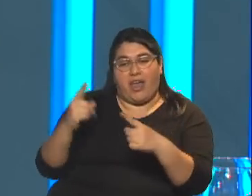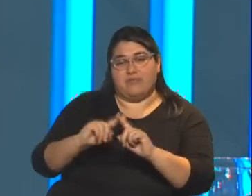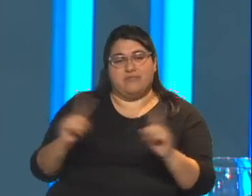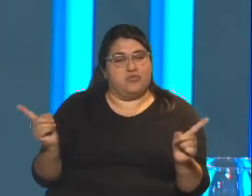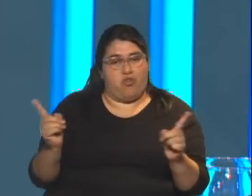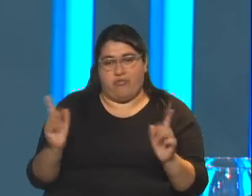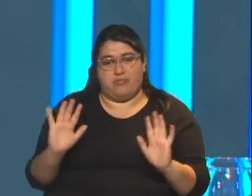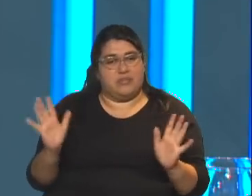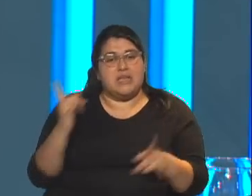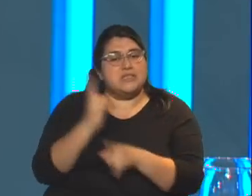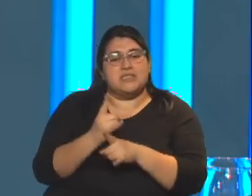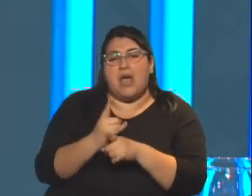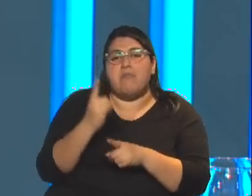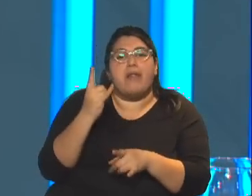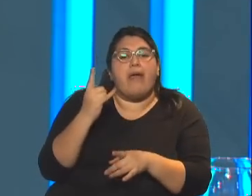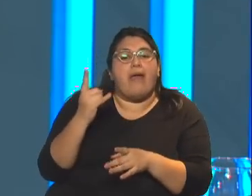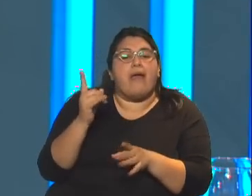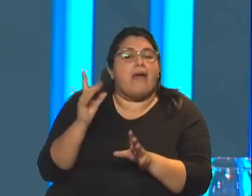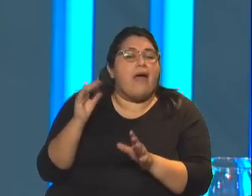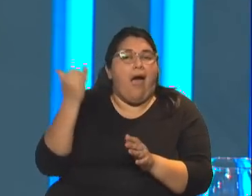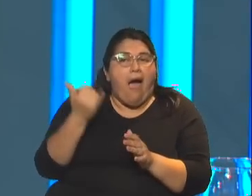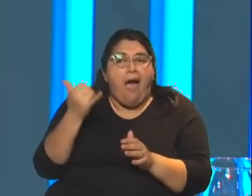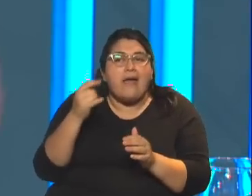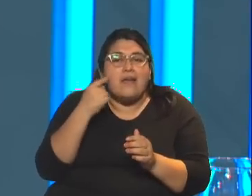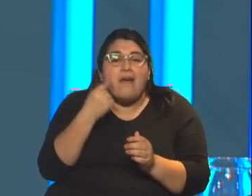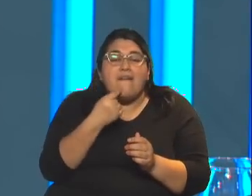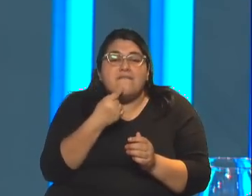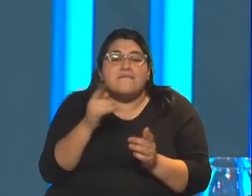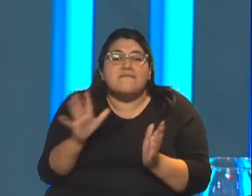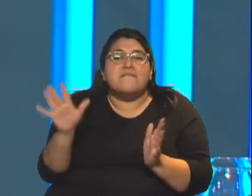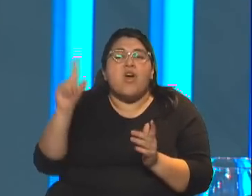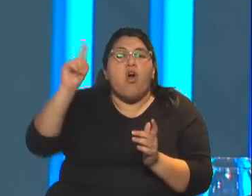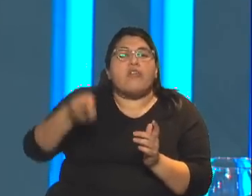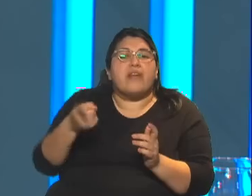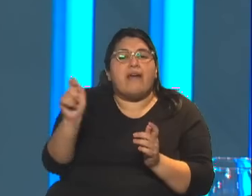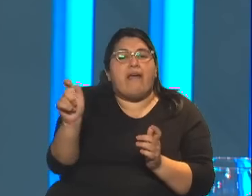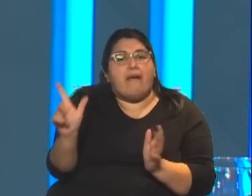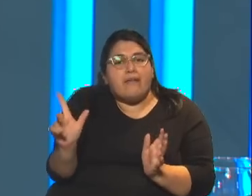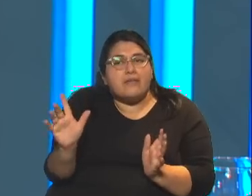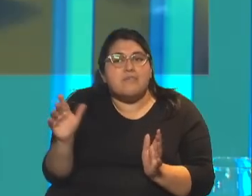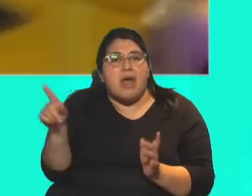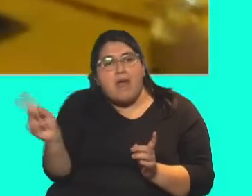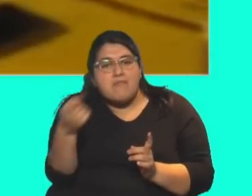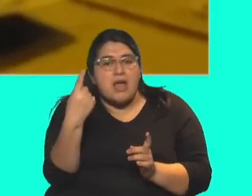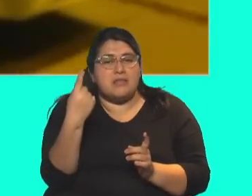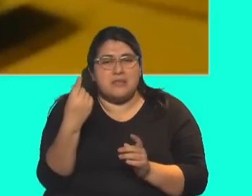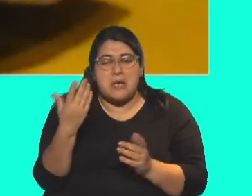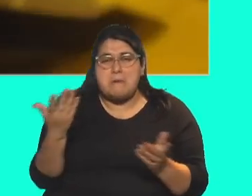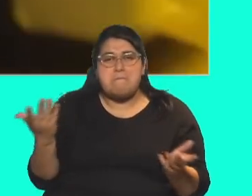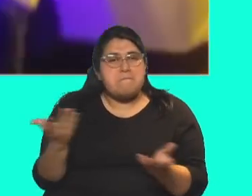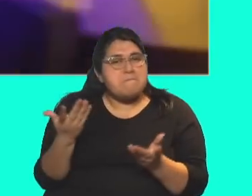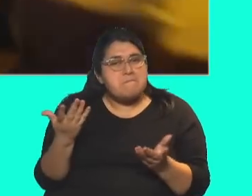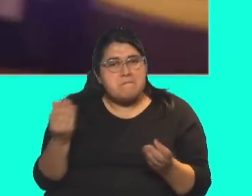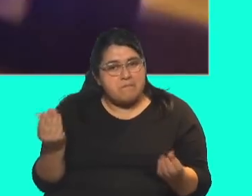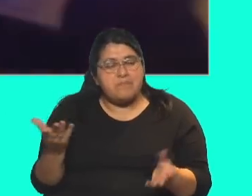lugares están por todos lados ahora lo que hay que ver es quién efectivamente los orden y los pobres para que realicen y perpetren este